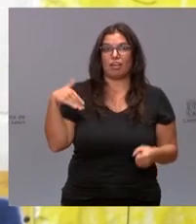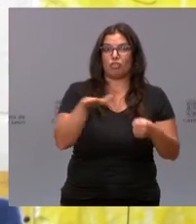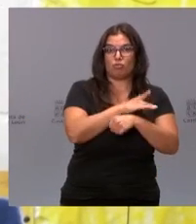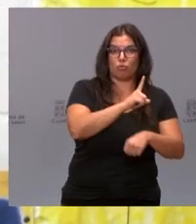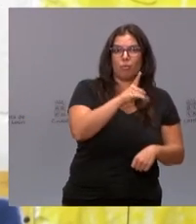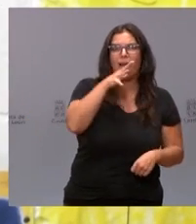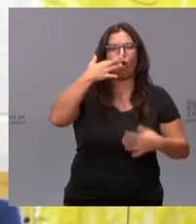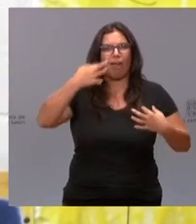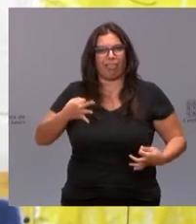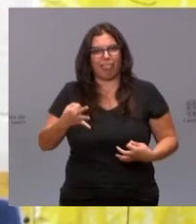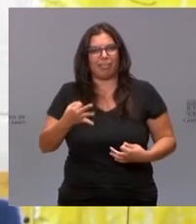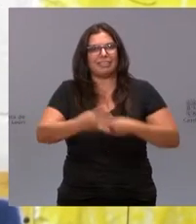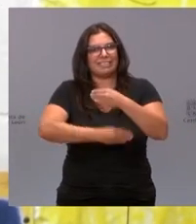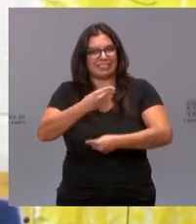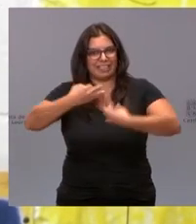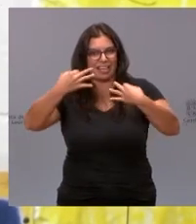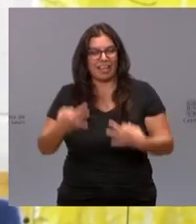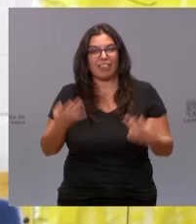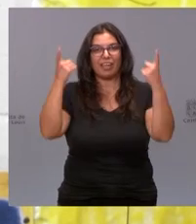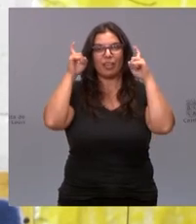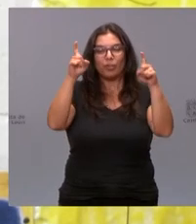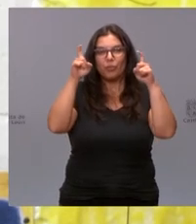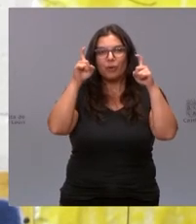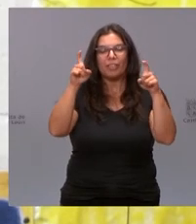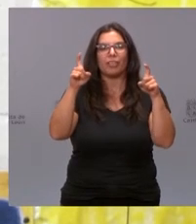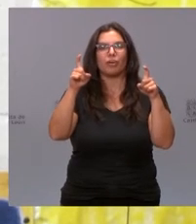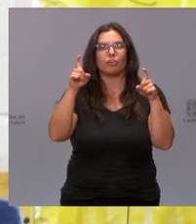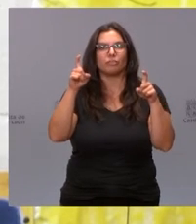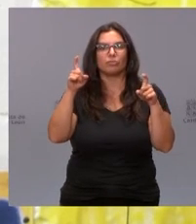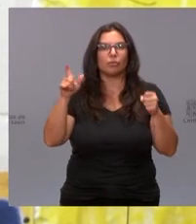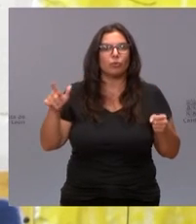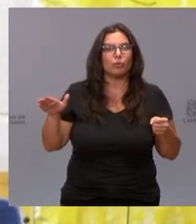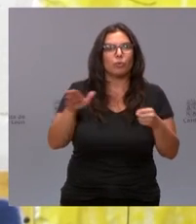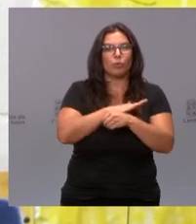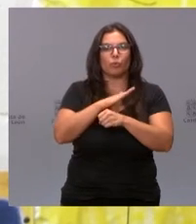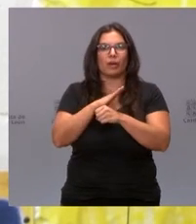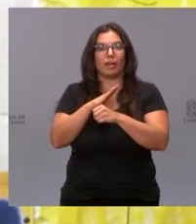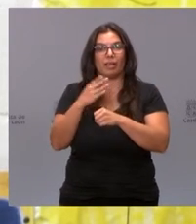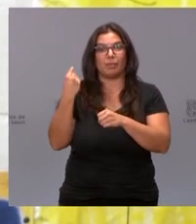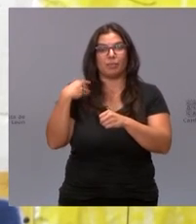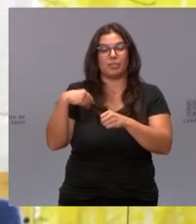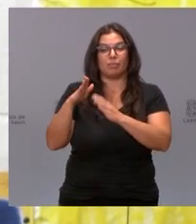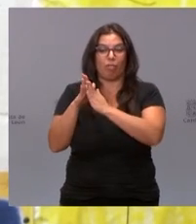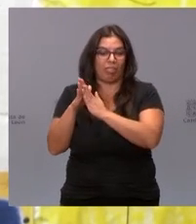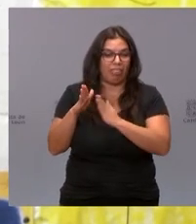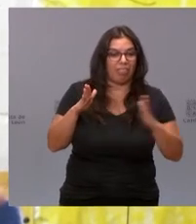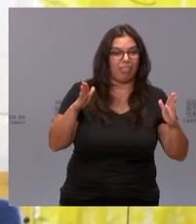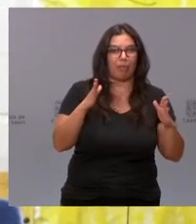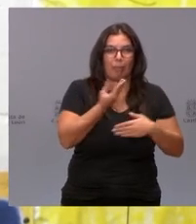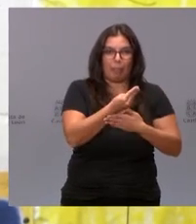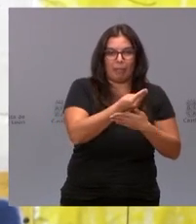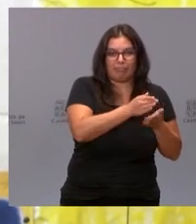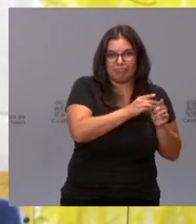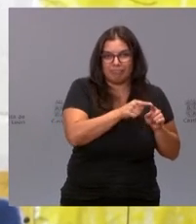es una realidad. La educación llega hasta las edades más